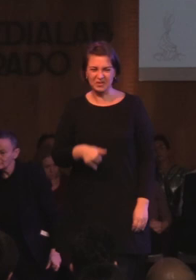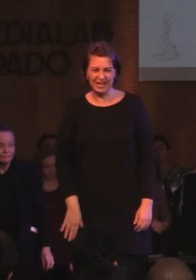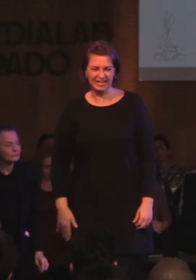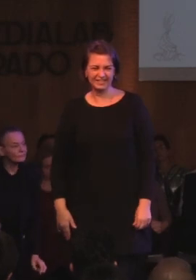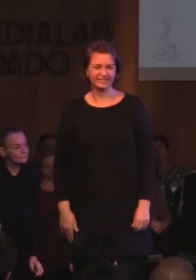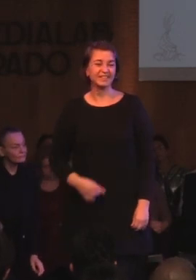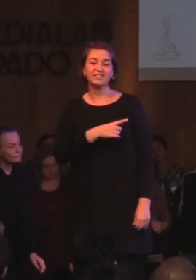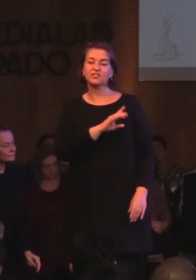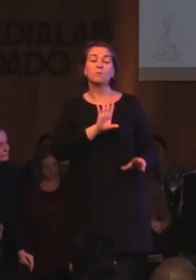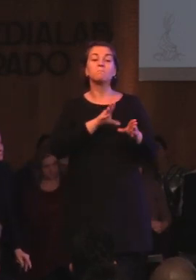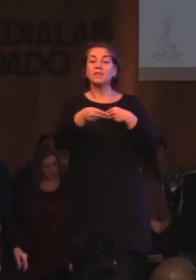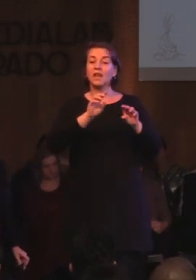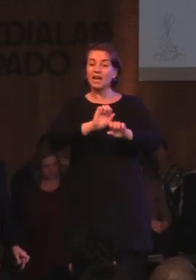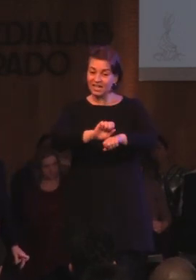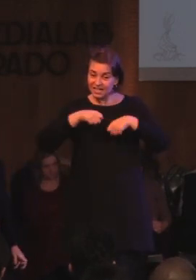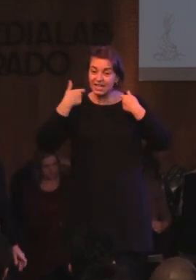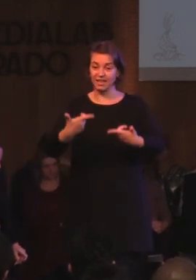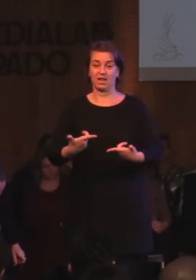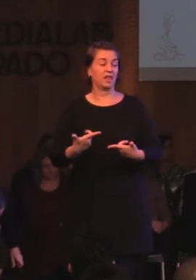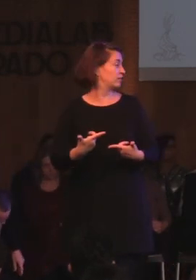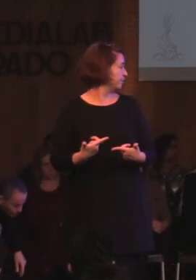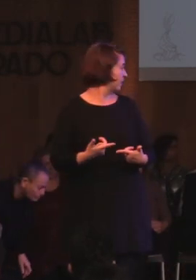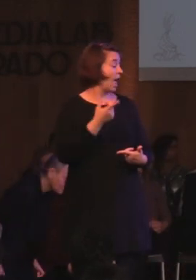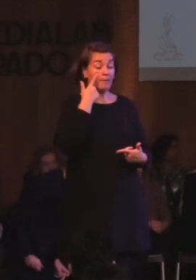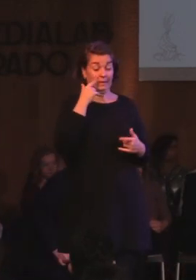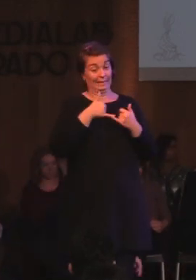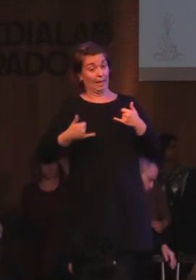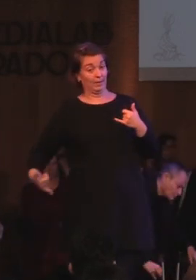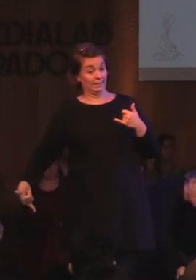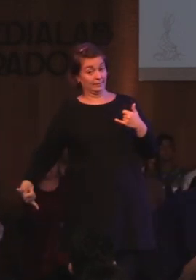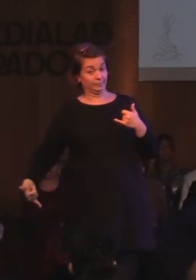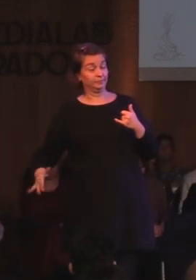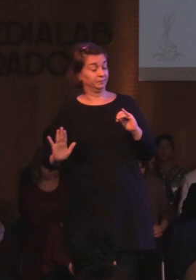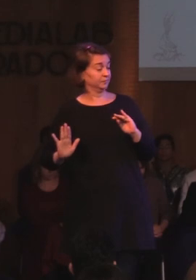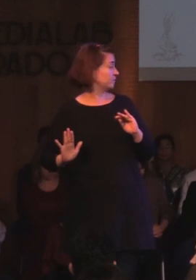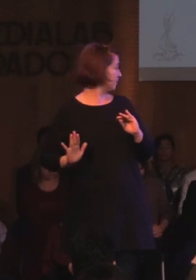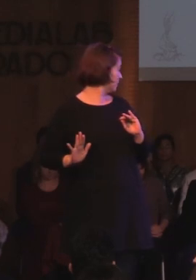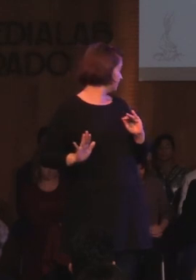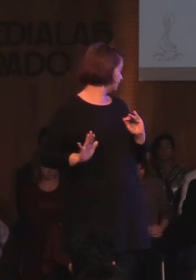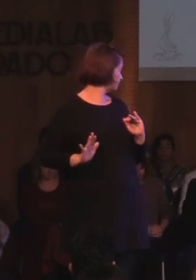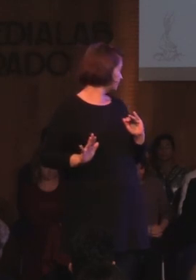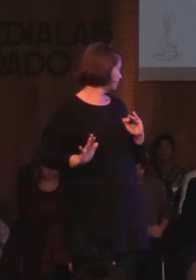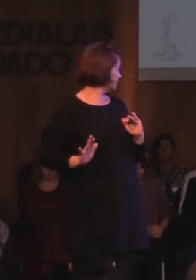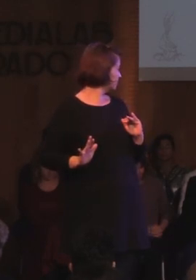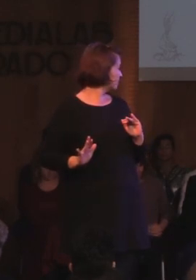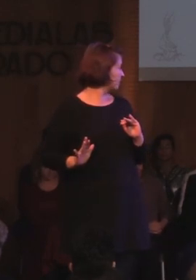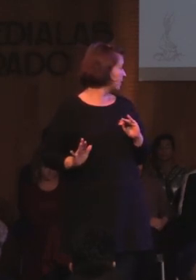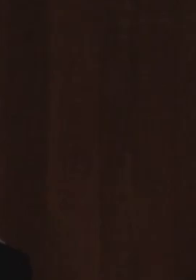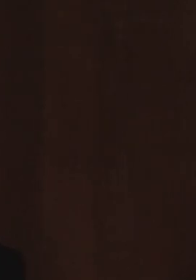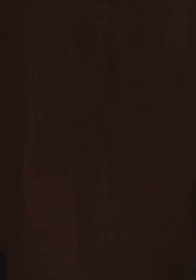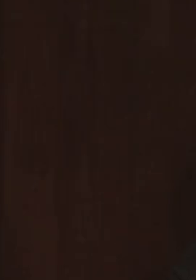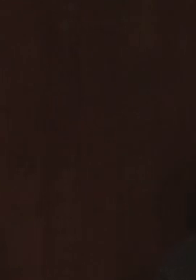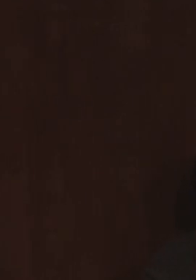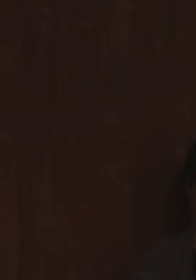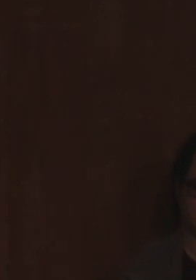Lo hemos hecho con material reciclado, a ver, porque el cable está ahí enganchado. ¿Está enganchado? Y para